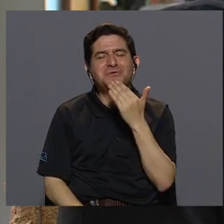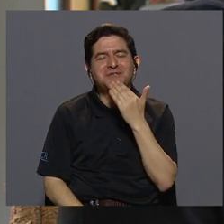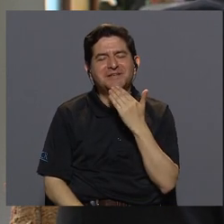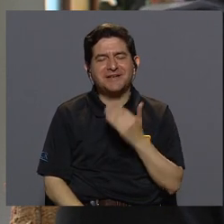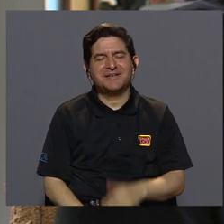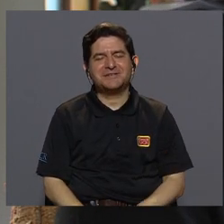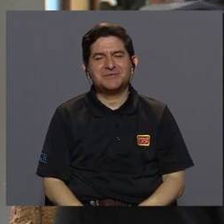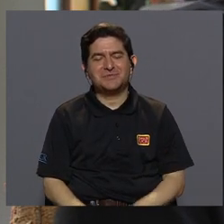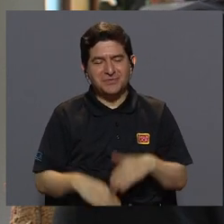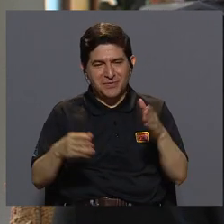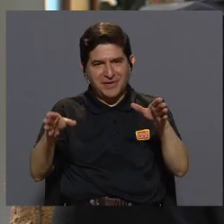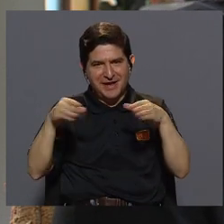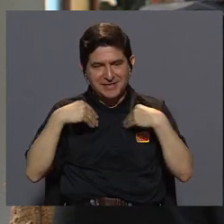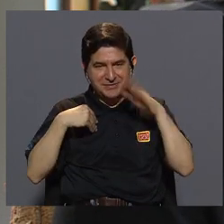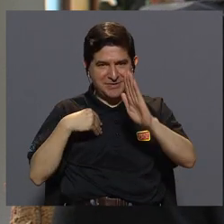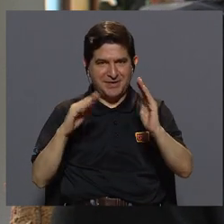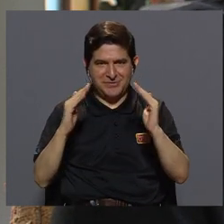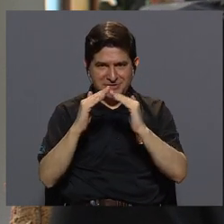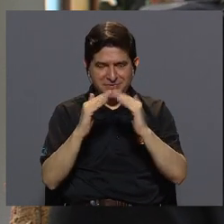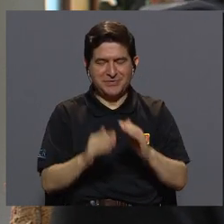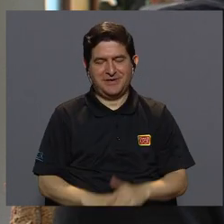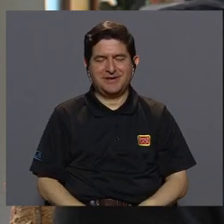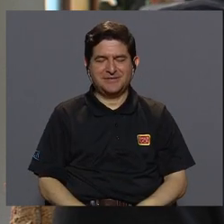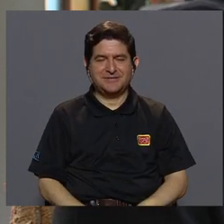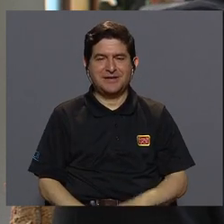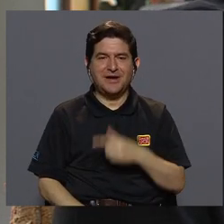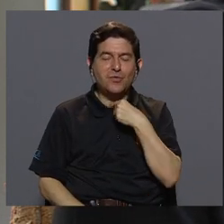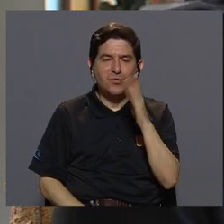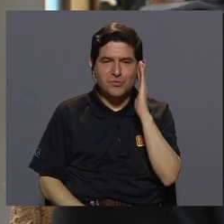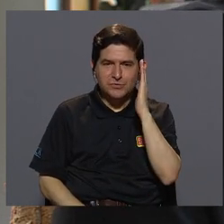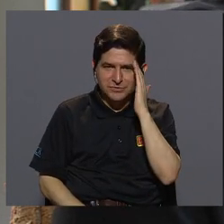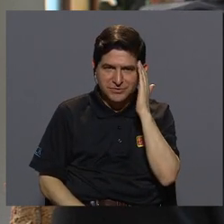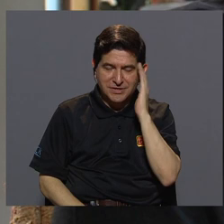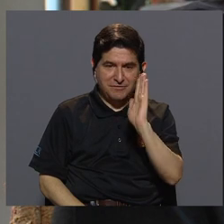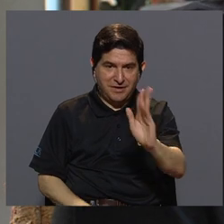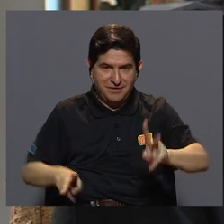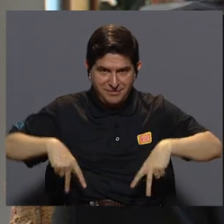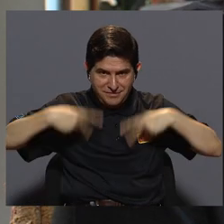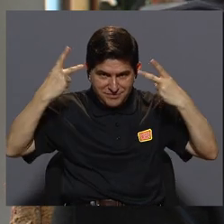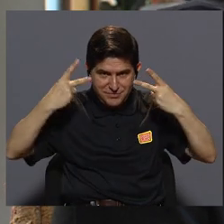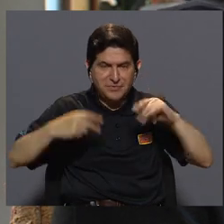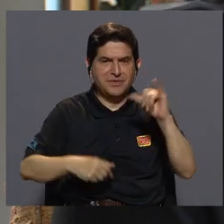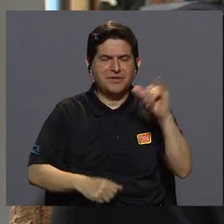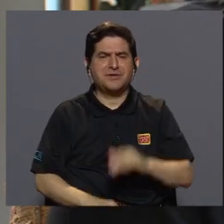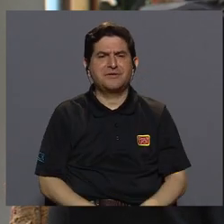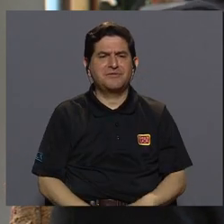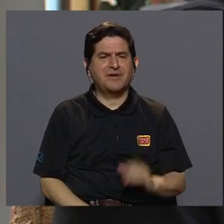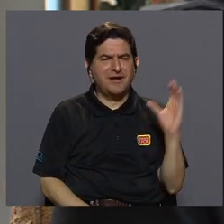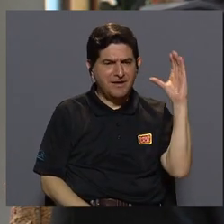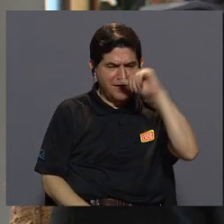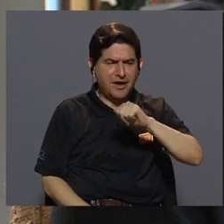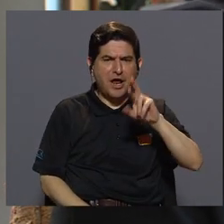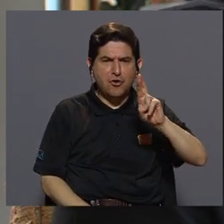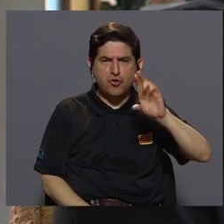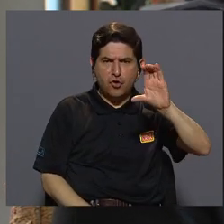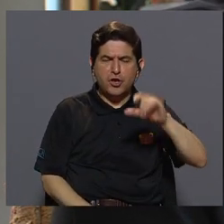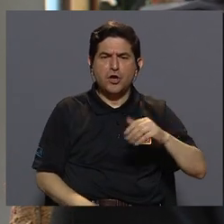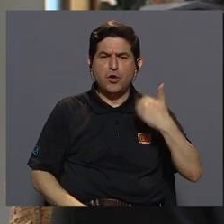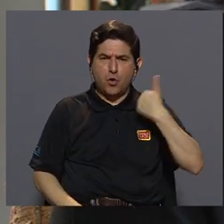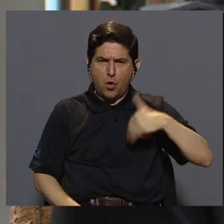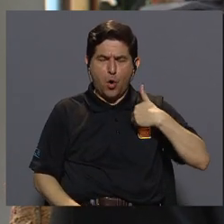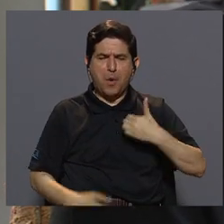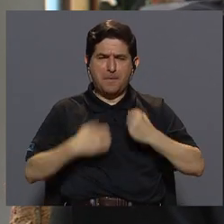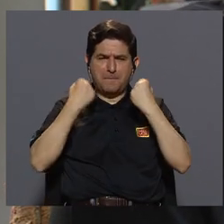gracias por recibirnos en su casa, doña Estrella. Ha sido un placer conocer sobre su vida, pero también reconocer en don Rodrigo un hombre valiente